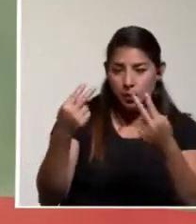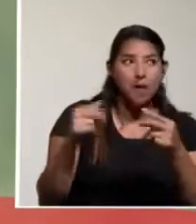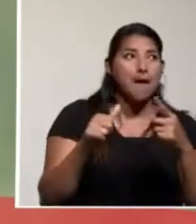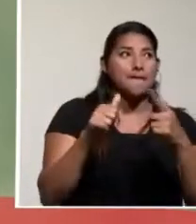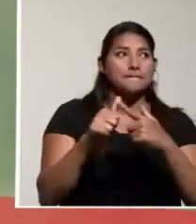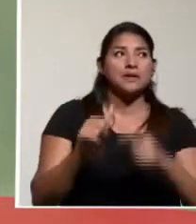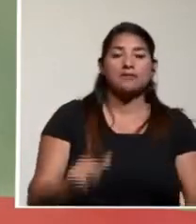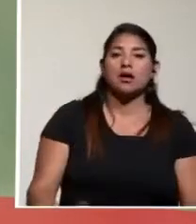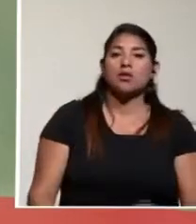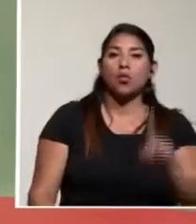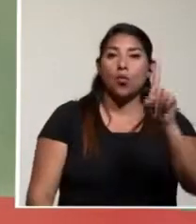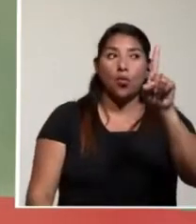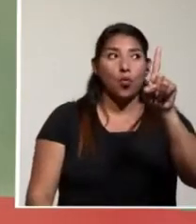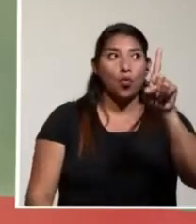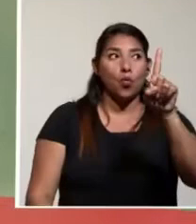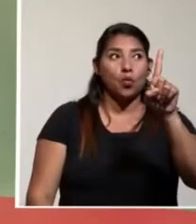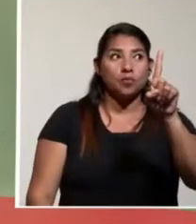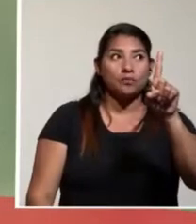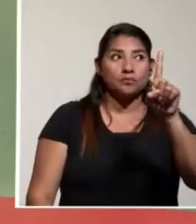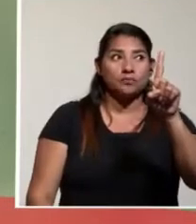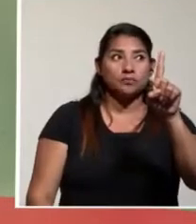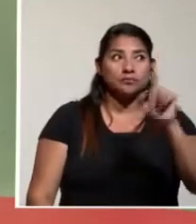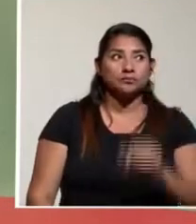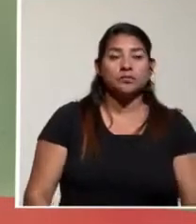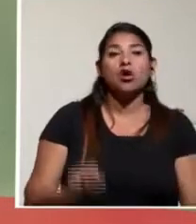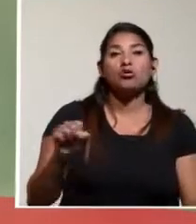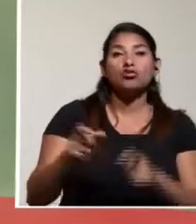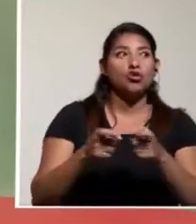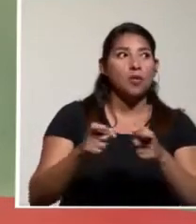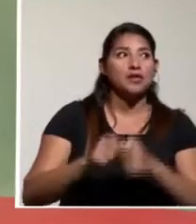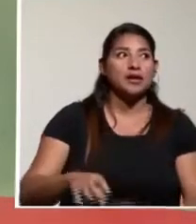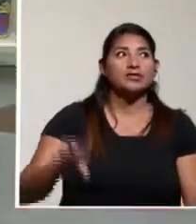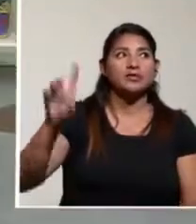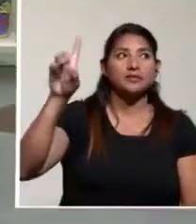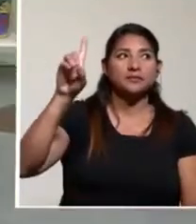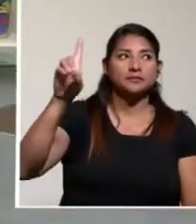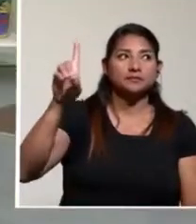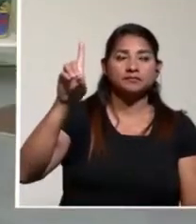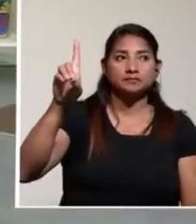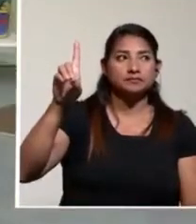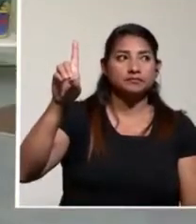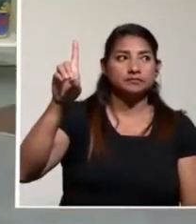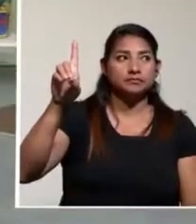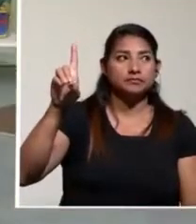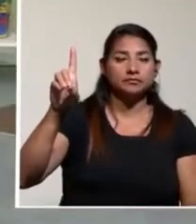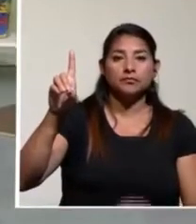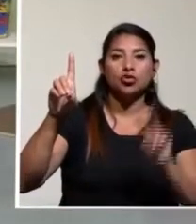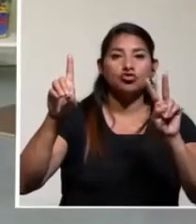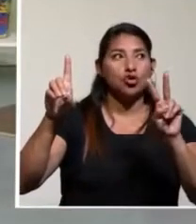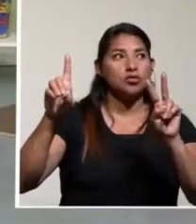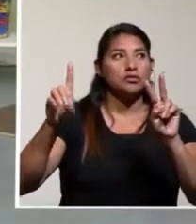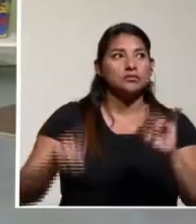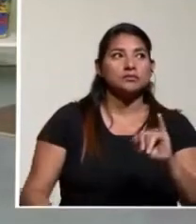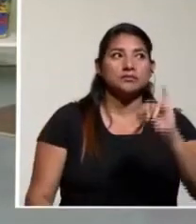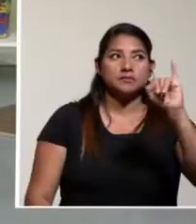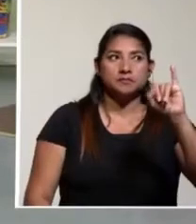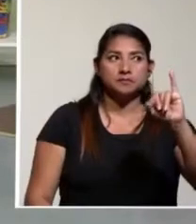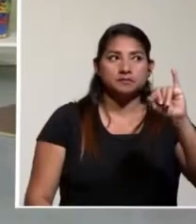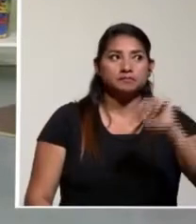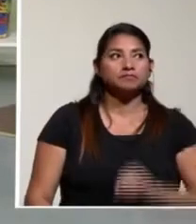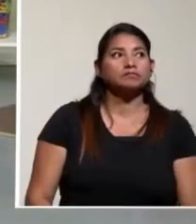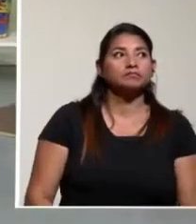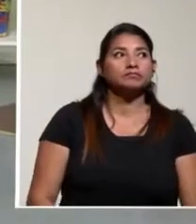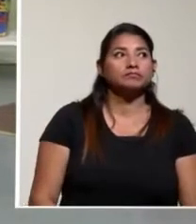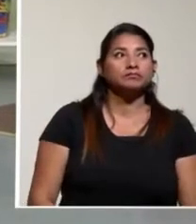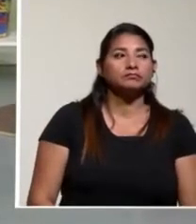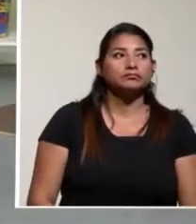Lado 1 va a ser mi lado dominante, que es este. Y cuando yo digo lado 2, pues cambiamos de lado.